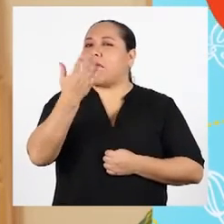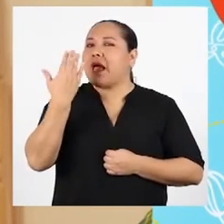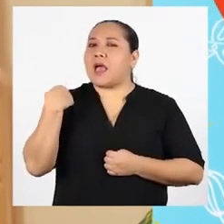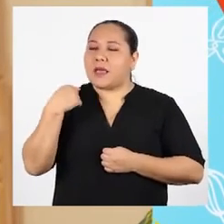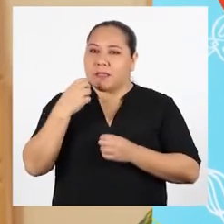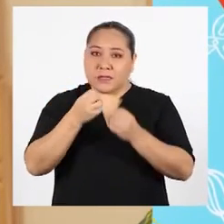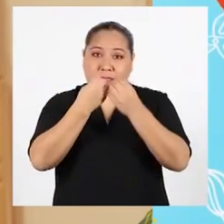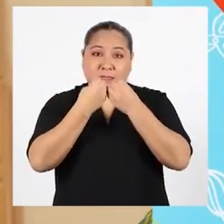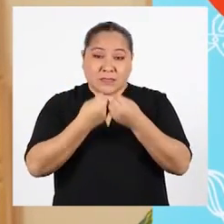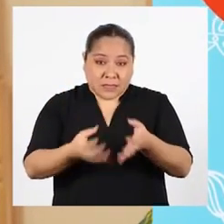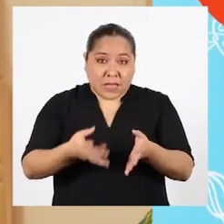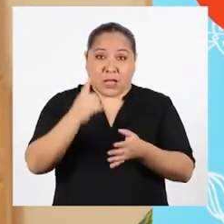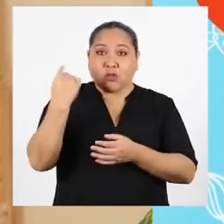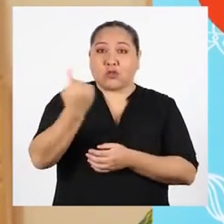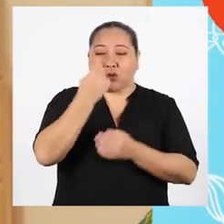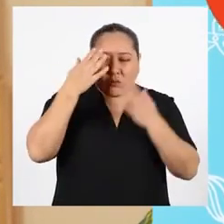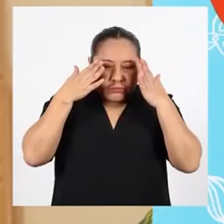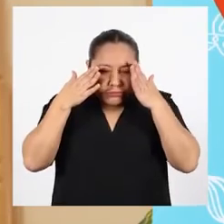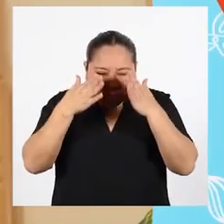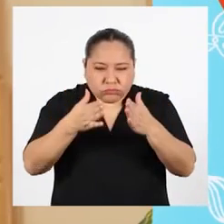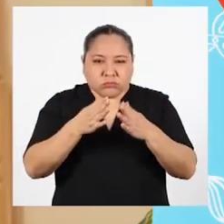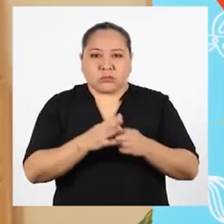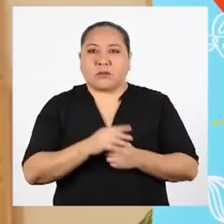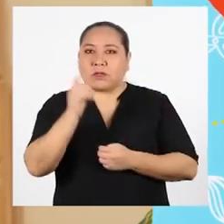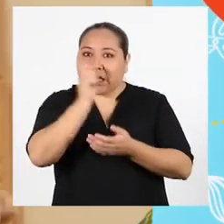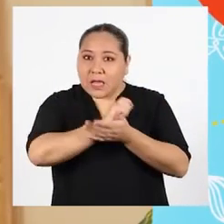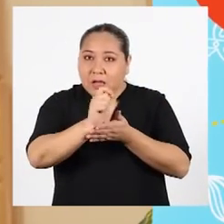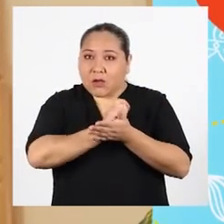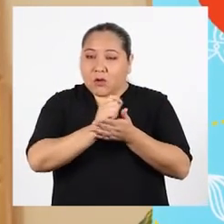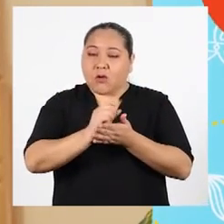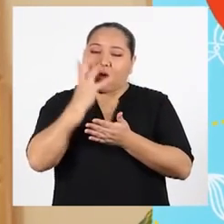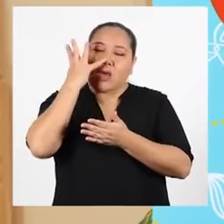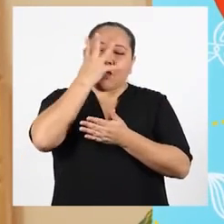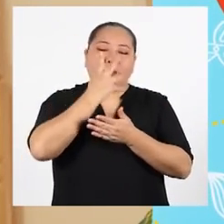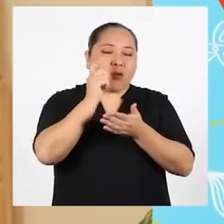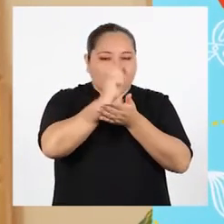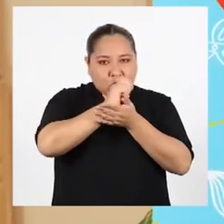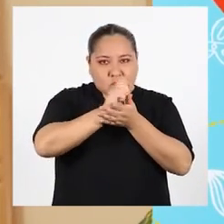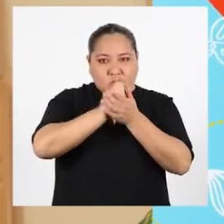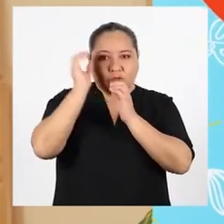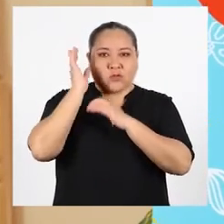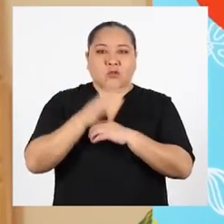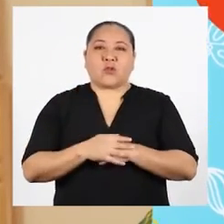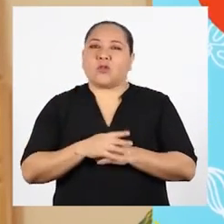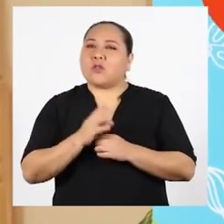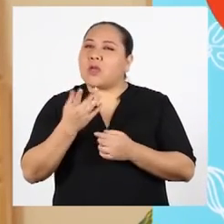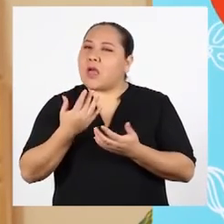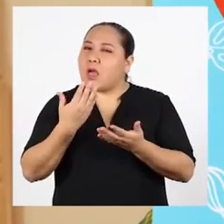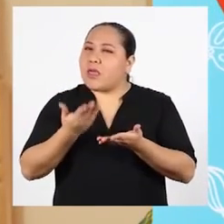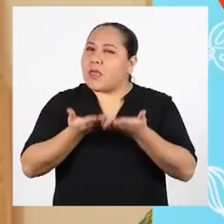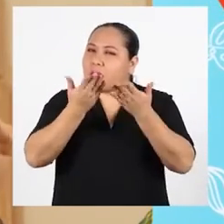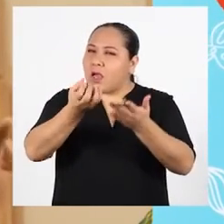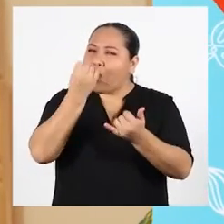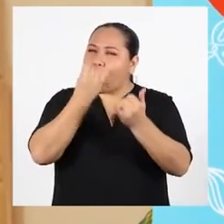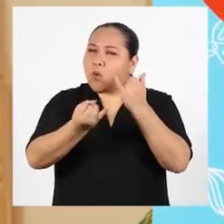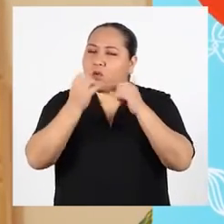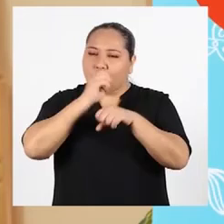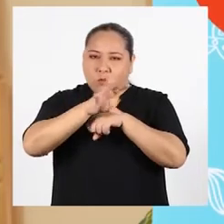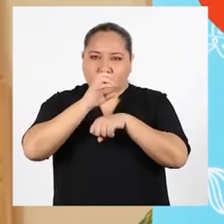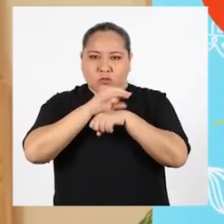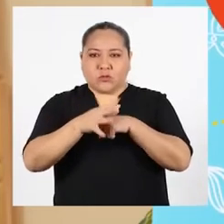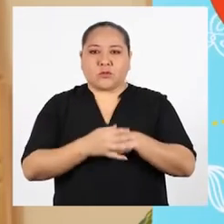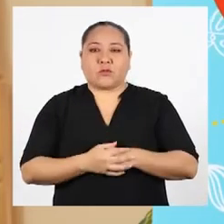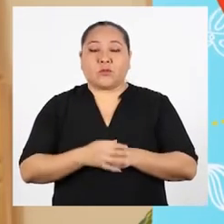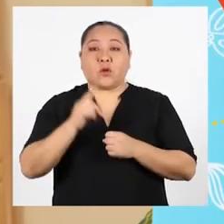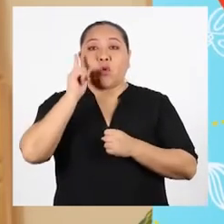Pero antes de dejarte solito para que te concentres bien y escribas un bello discurso, te daré unas últimas